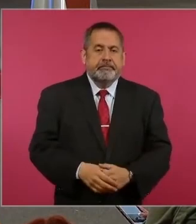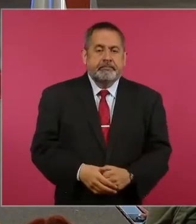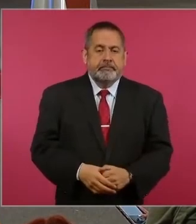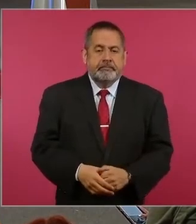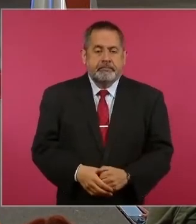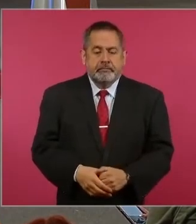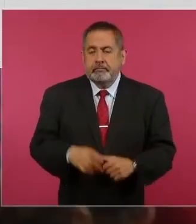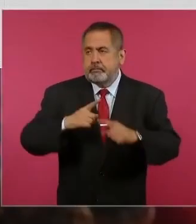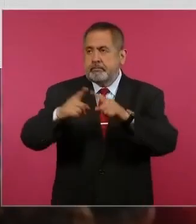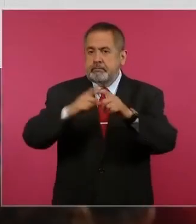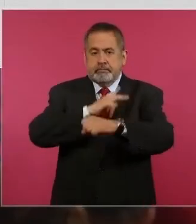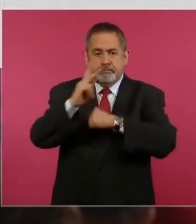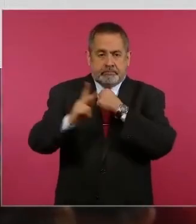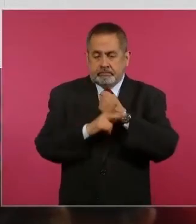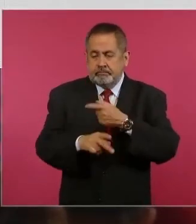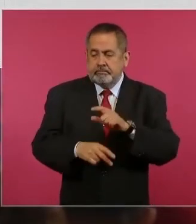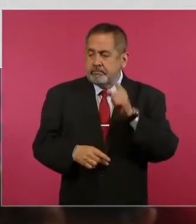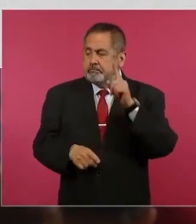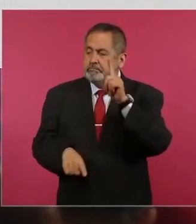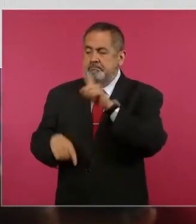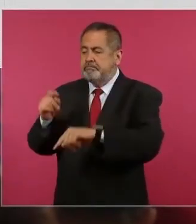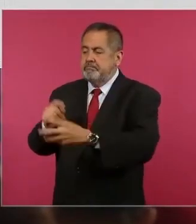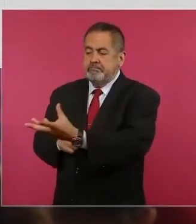en todos los países.